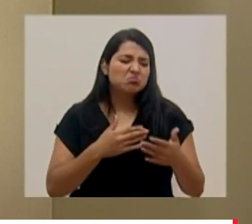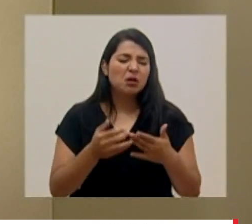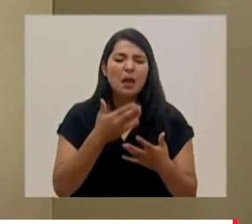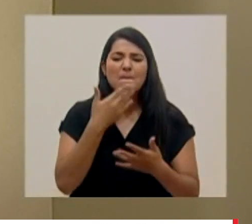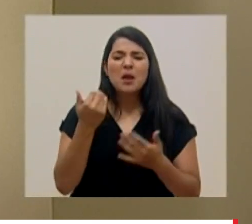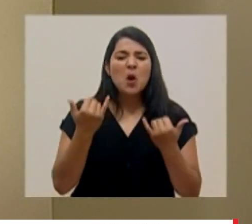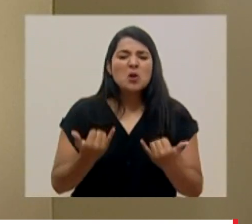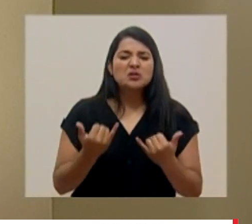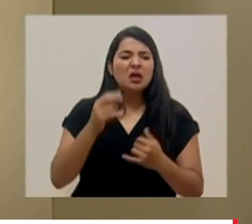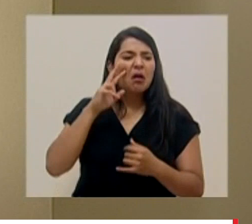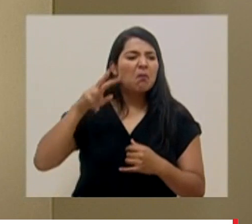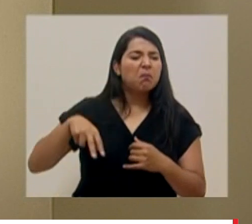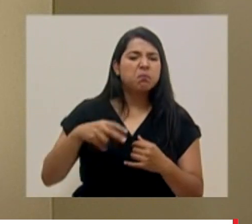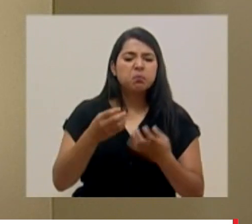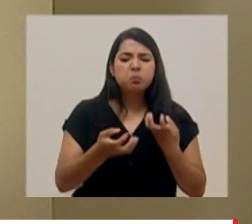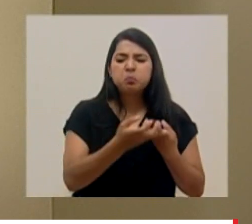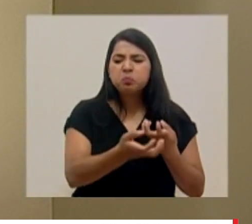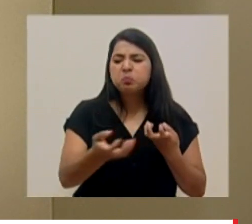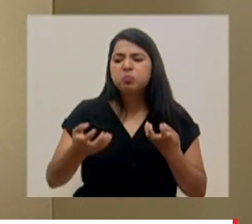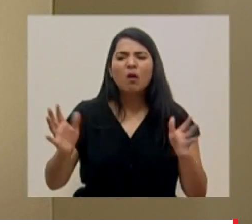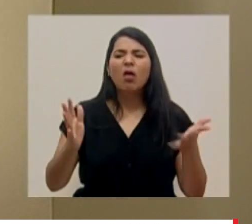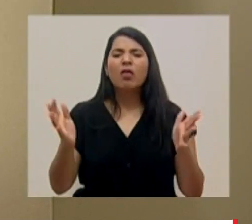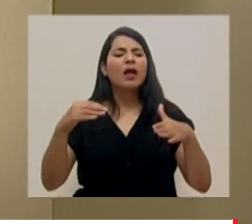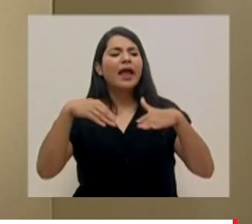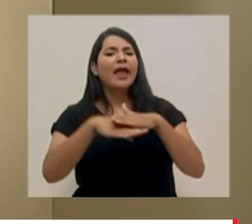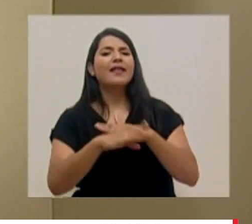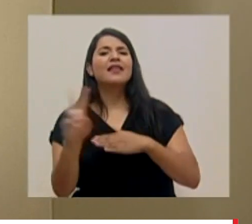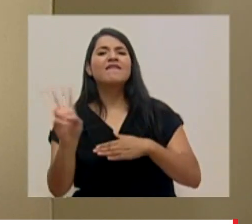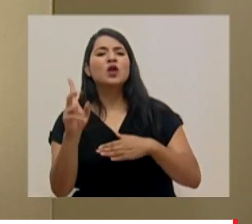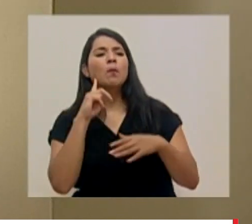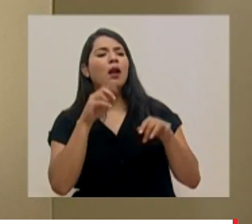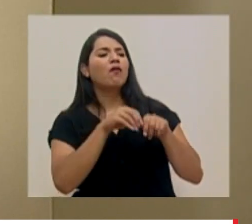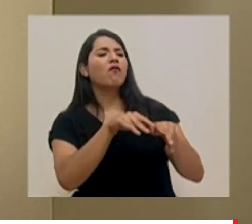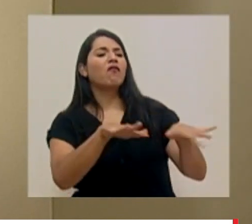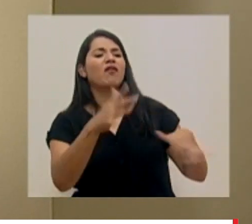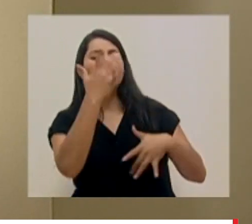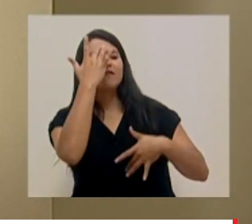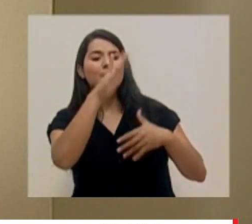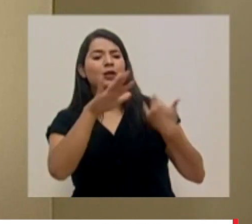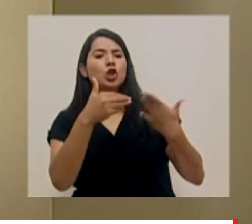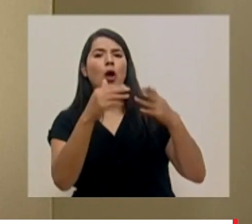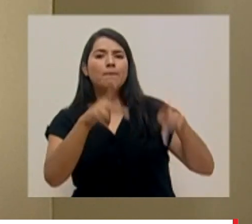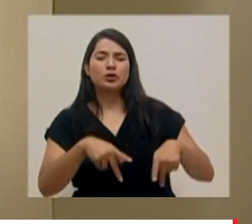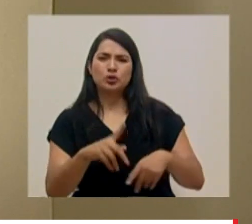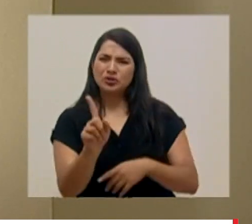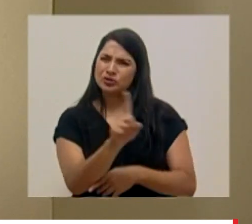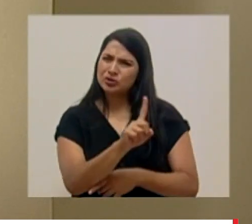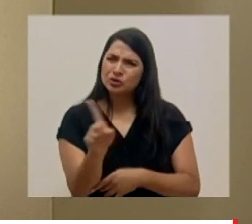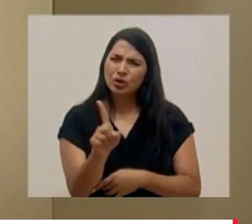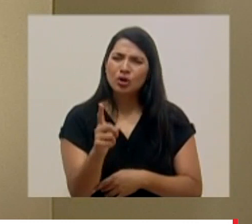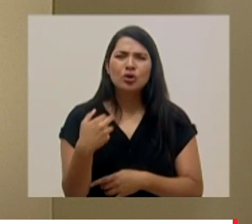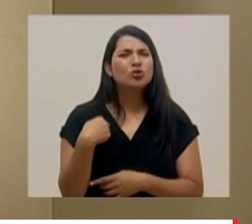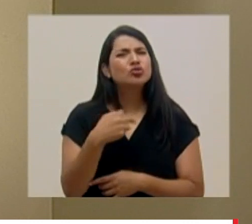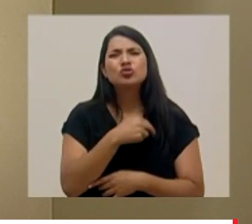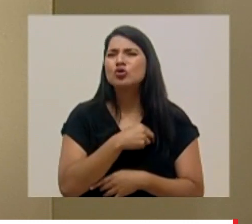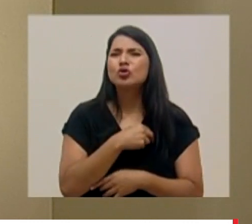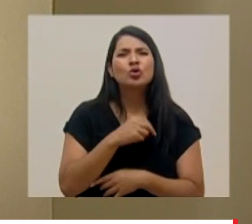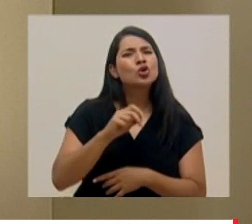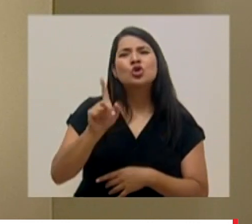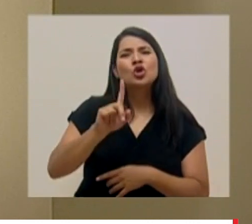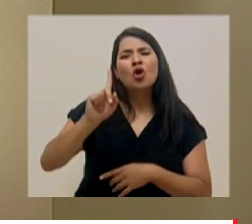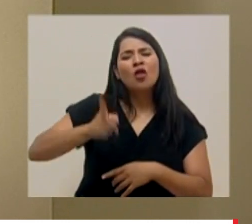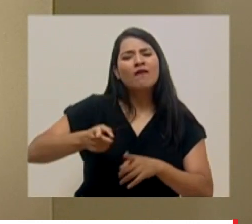y darle espacio al virus para que infecte más personas. Yo lo que les tengo que decir es no seamos aliados del virus,